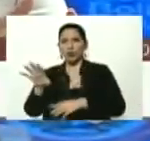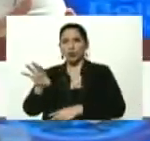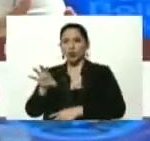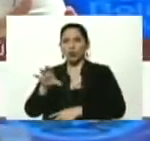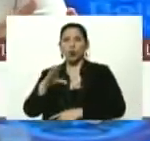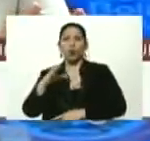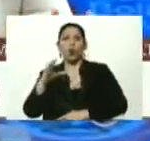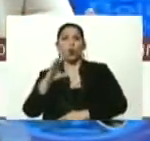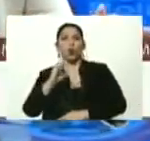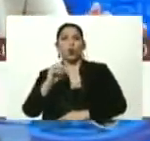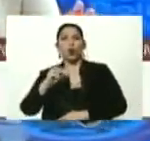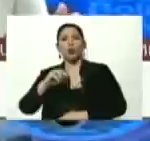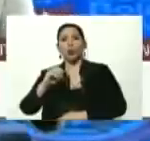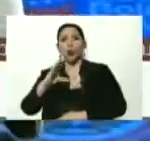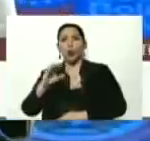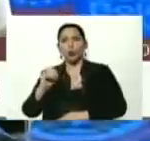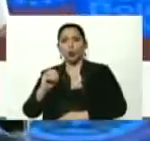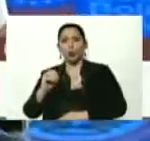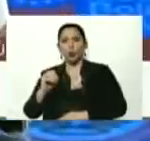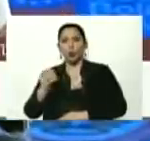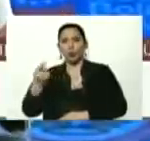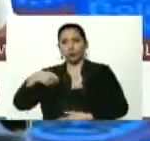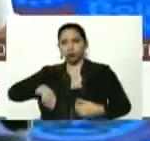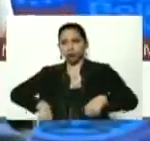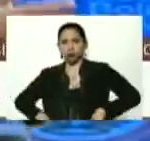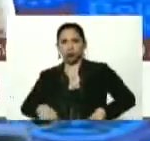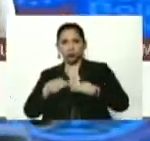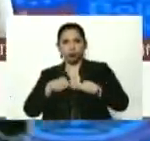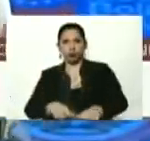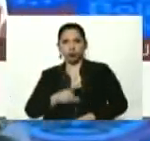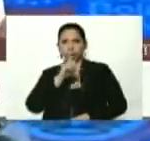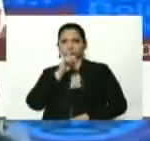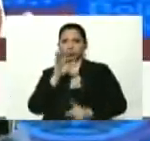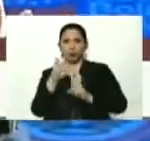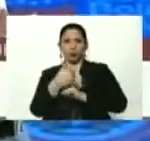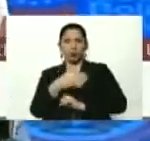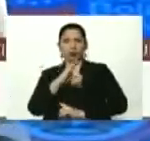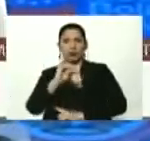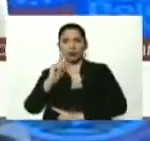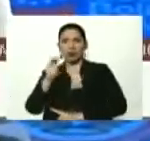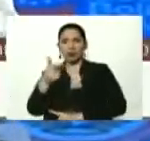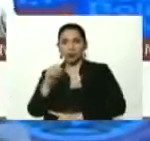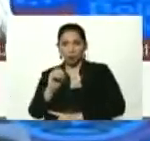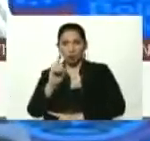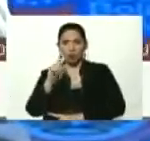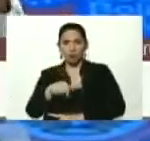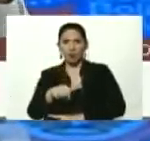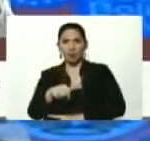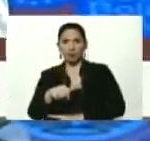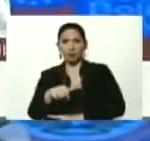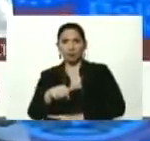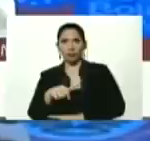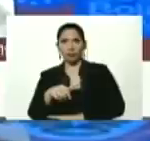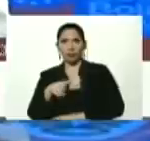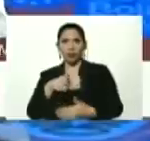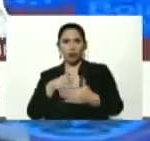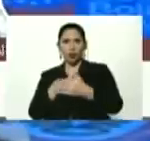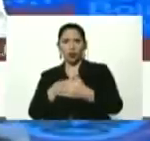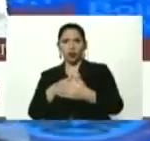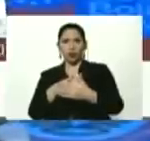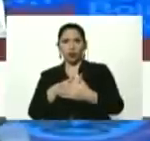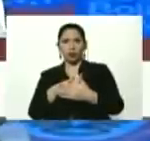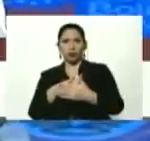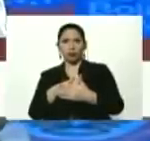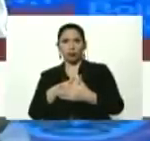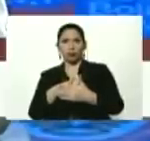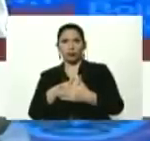en las acreencias de Citgo y quedarse ellos con Citgo contra y en afectación de bonistas, por ejemplo,